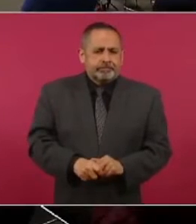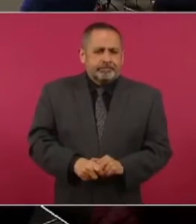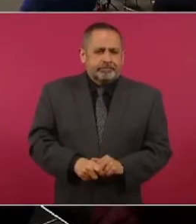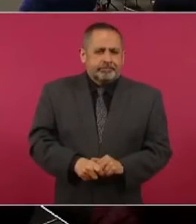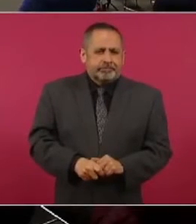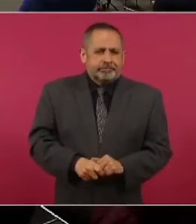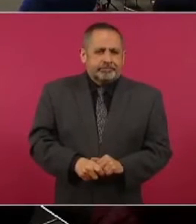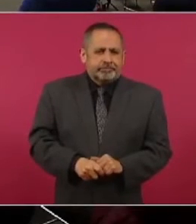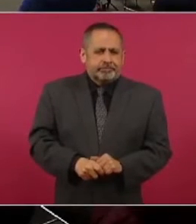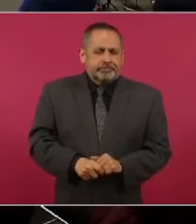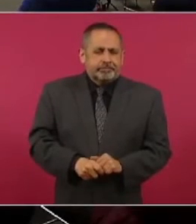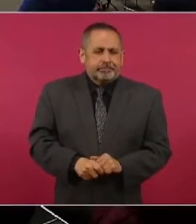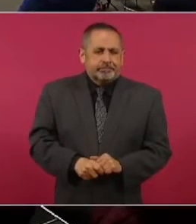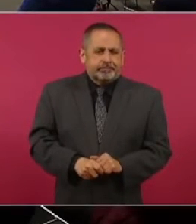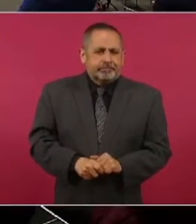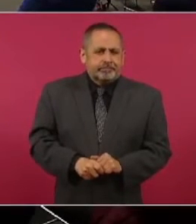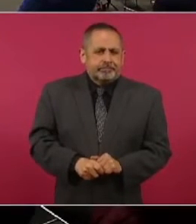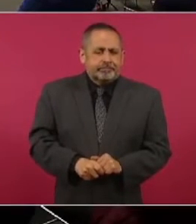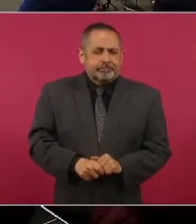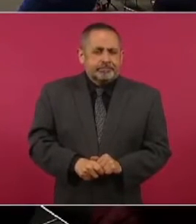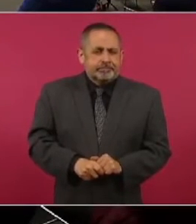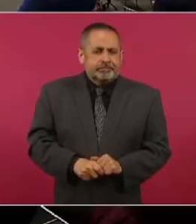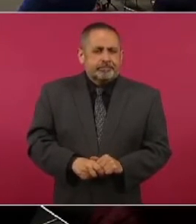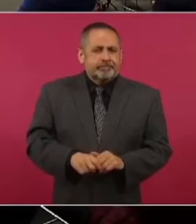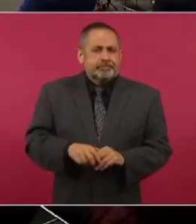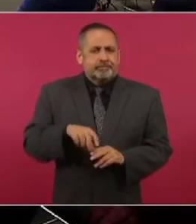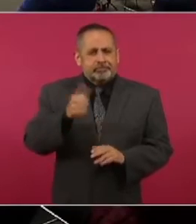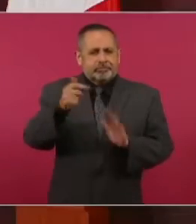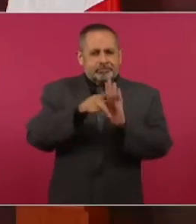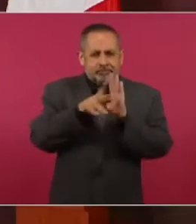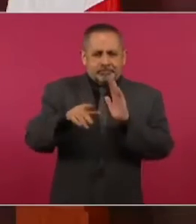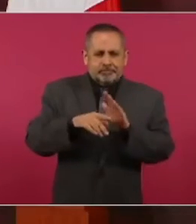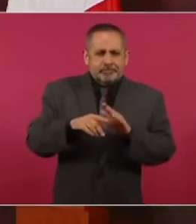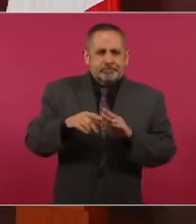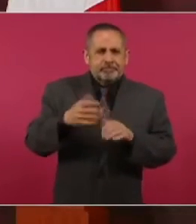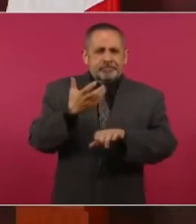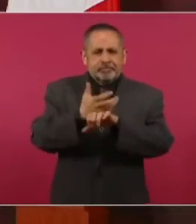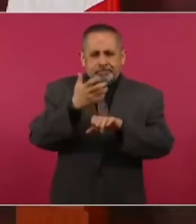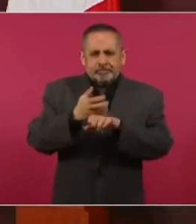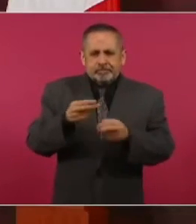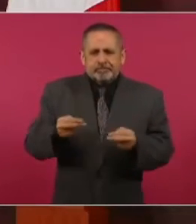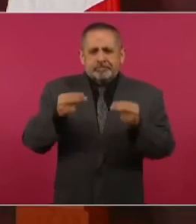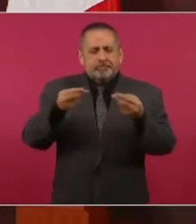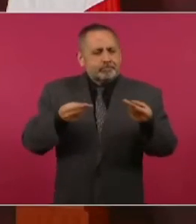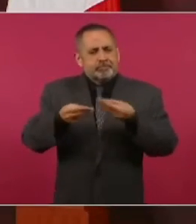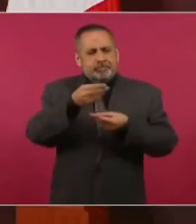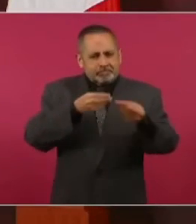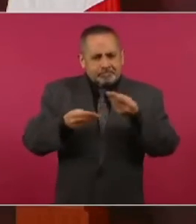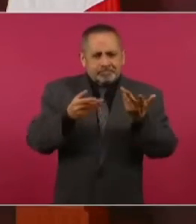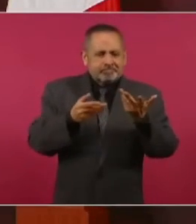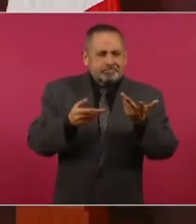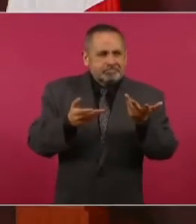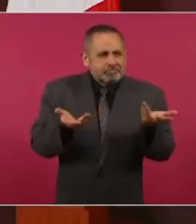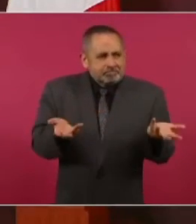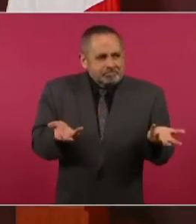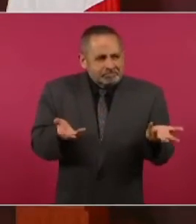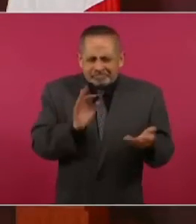También superávit comercial de México con Estados Unidos. Alcanza récord. Está buena, pero